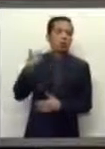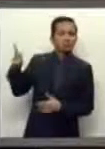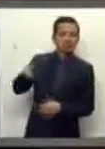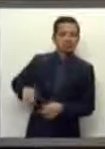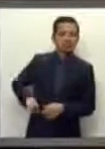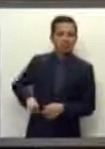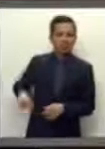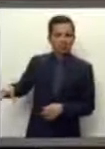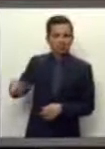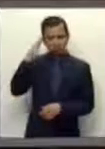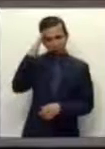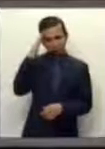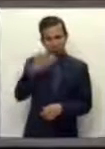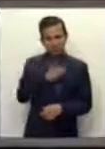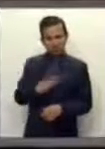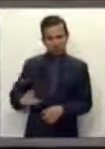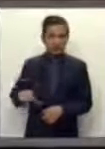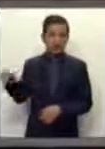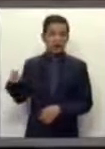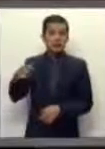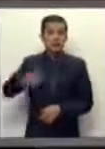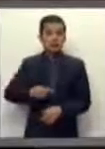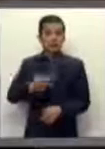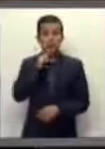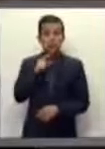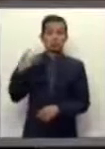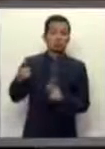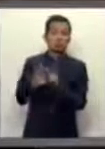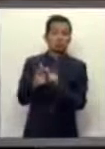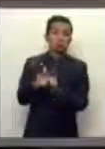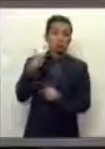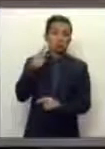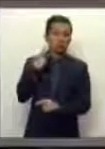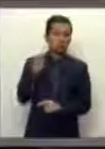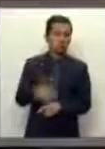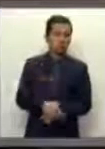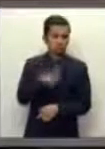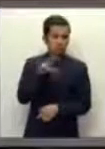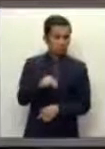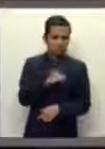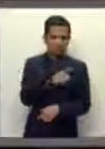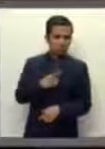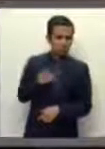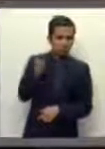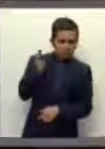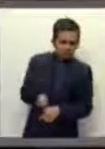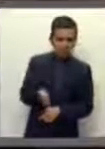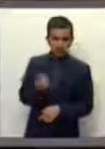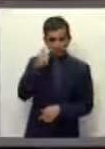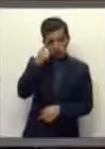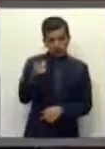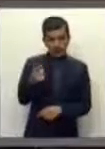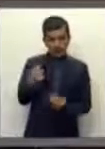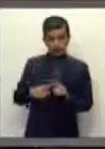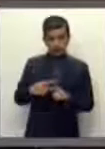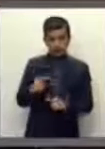cupulares y a necesidades del Ejecutivo y un partido en debacle. Es reprochable que para el desempeño de un cargo